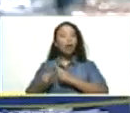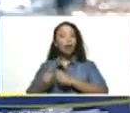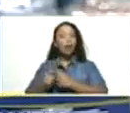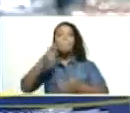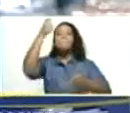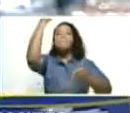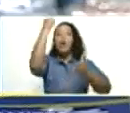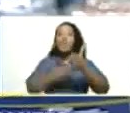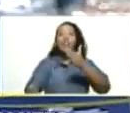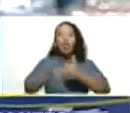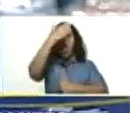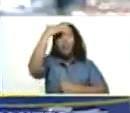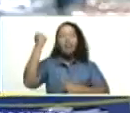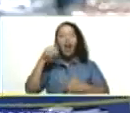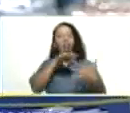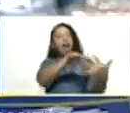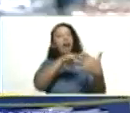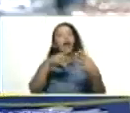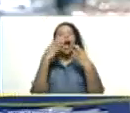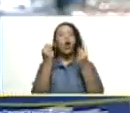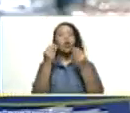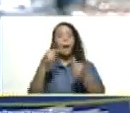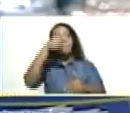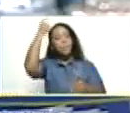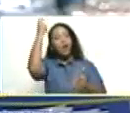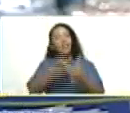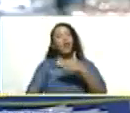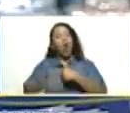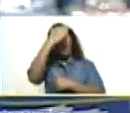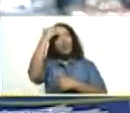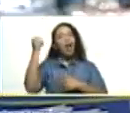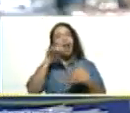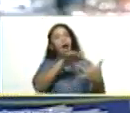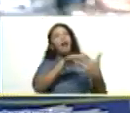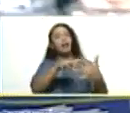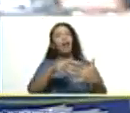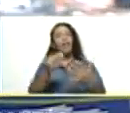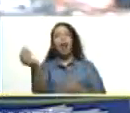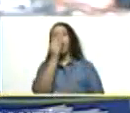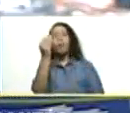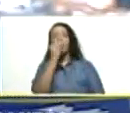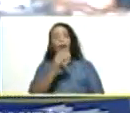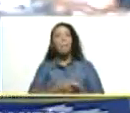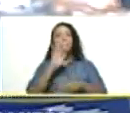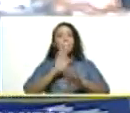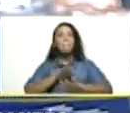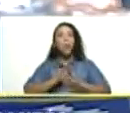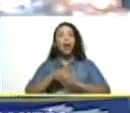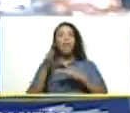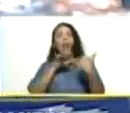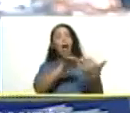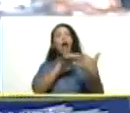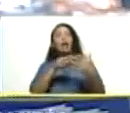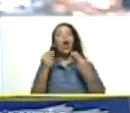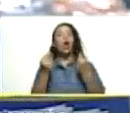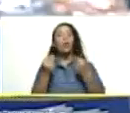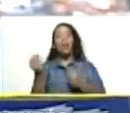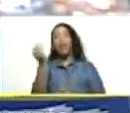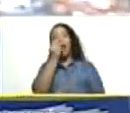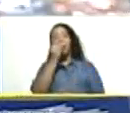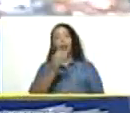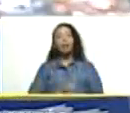Prohibido olvidar la guerra económica, prohibido olvidar la guerra alimentaria, porque de la guerra económica y de la guerra